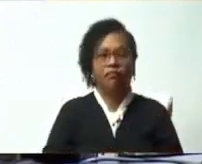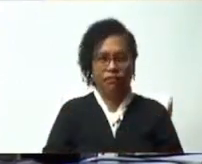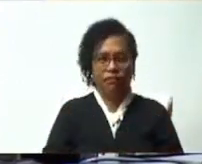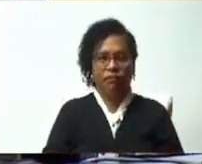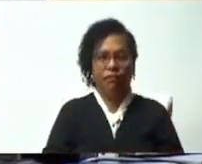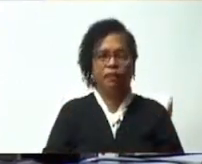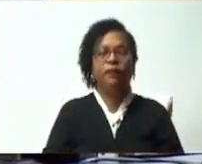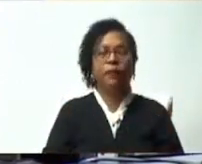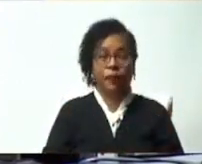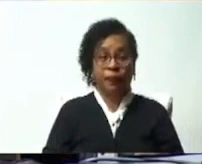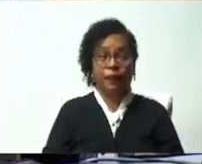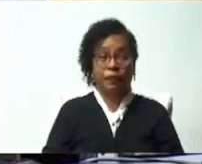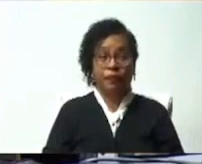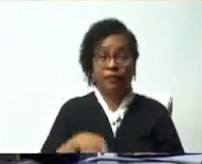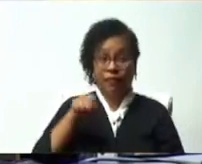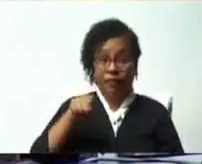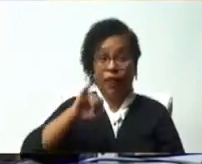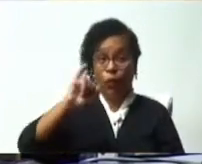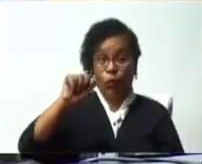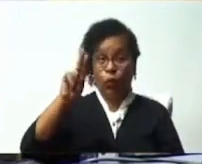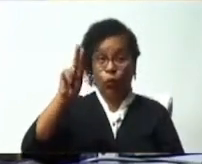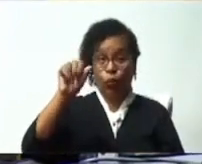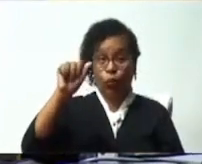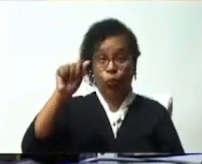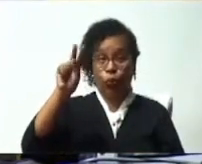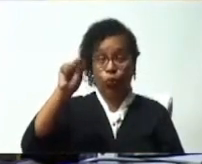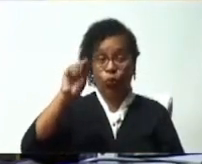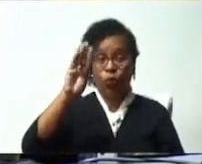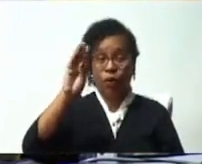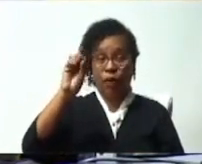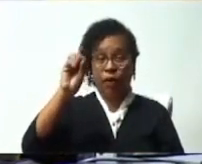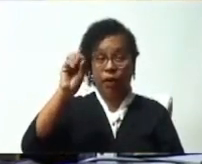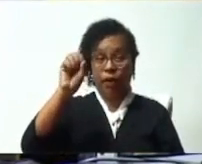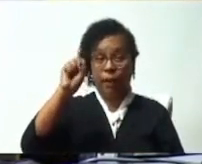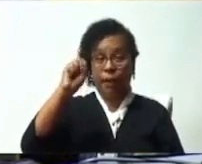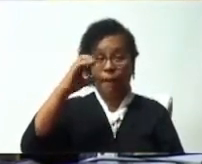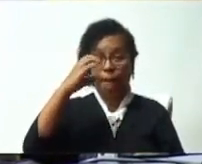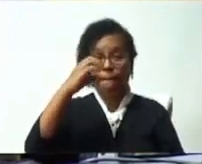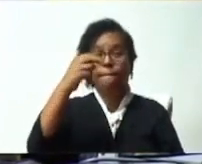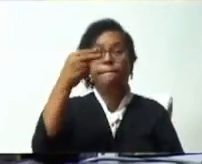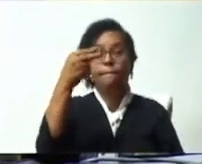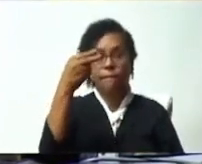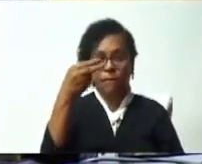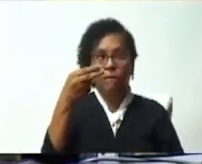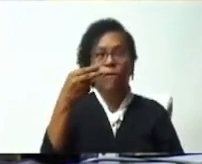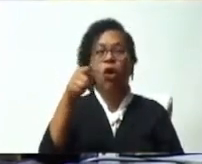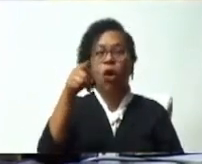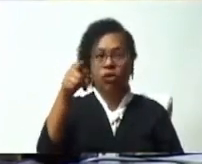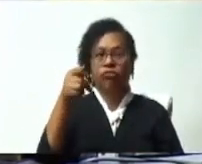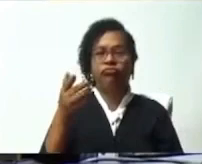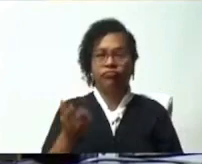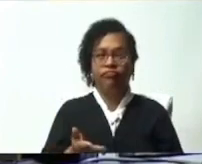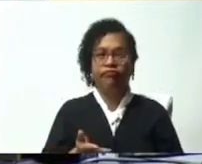el profesor Juan Bosch, siempre pedía que debía ser un partido. ¡Disciplina!